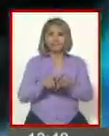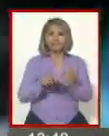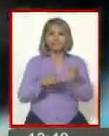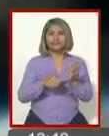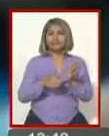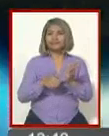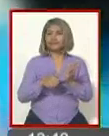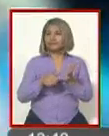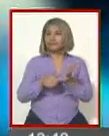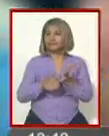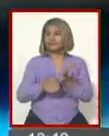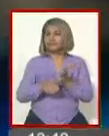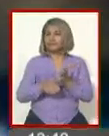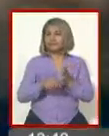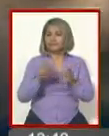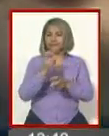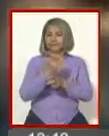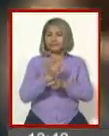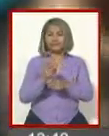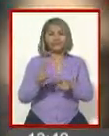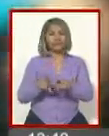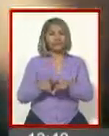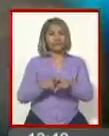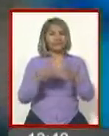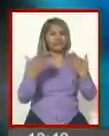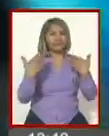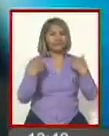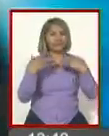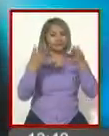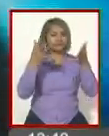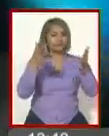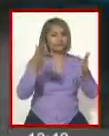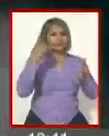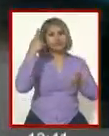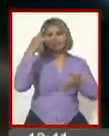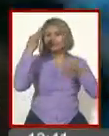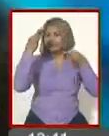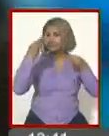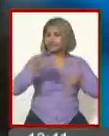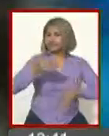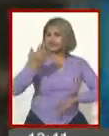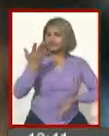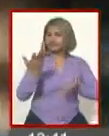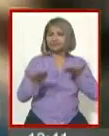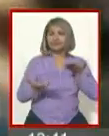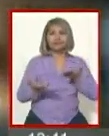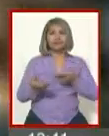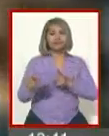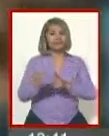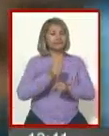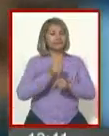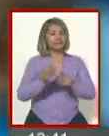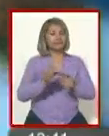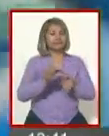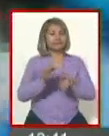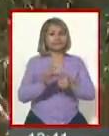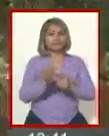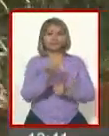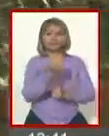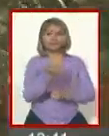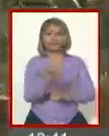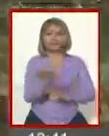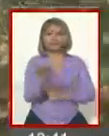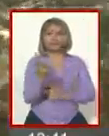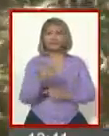huellas, en este caso, de los restos óseos que habrían sido dejados, para establecer si ha habido o no violencia o existe